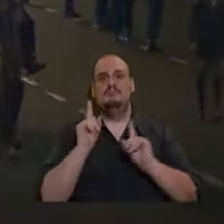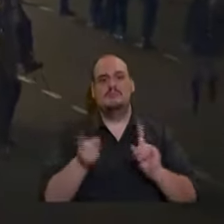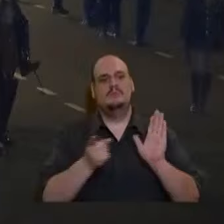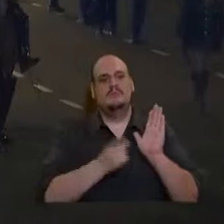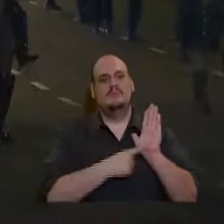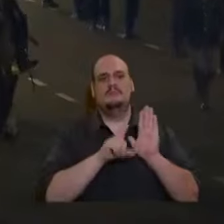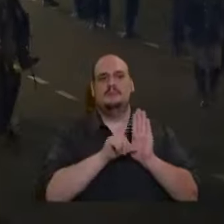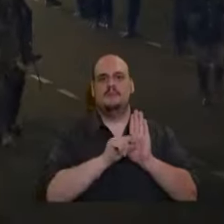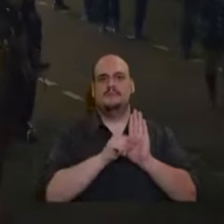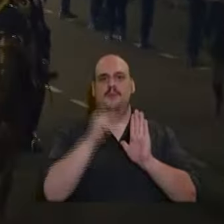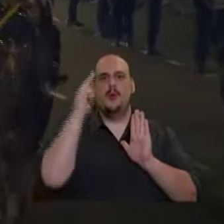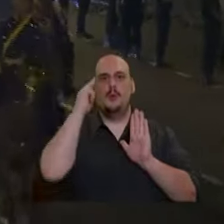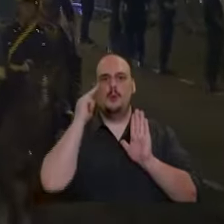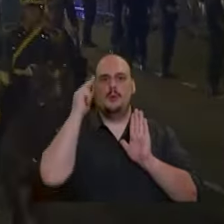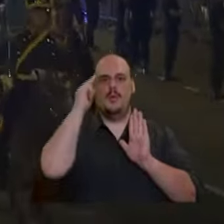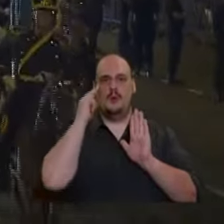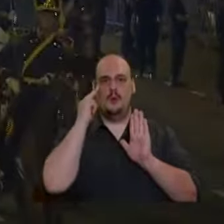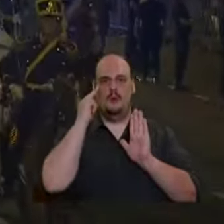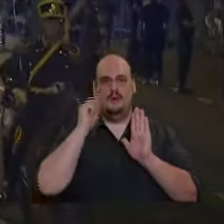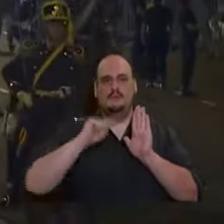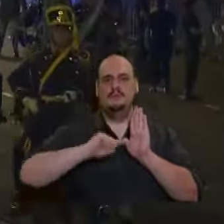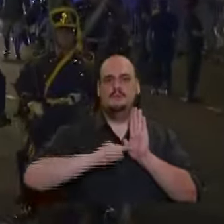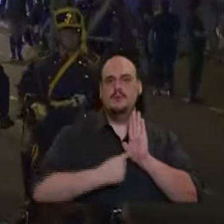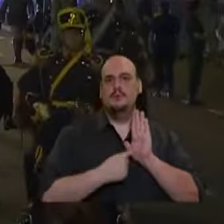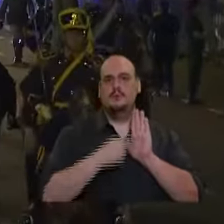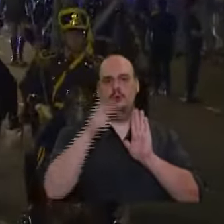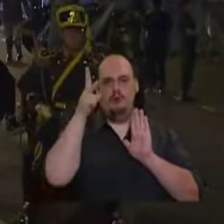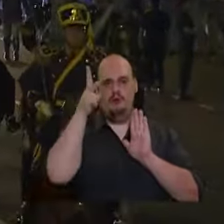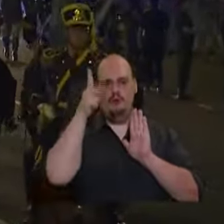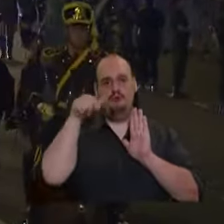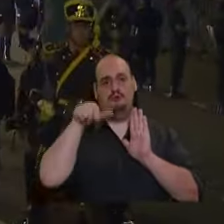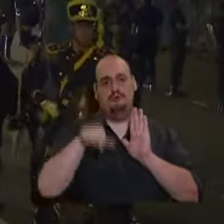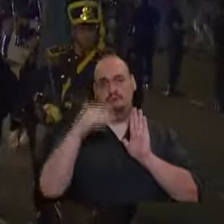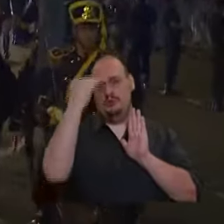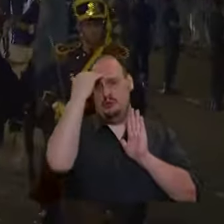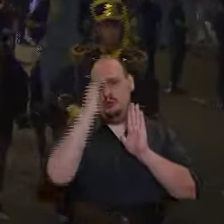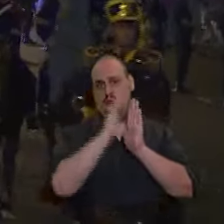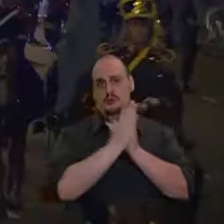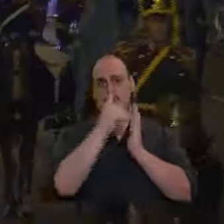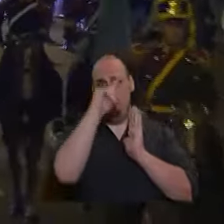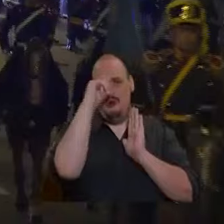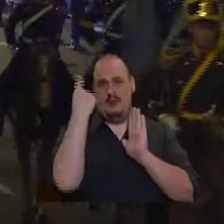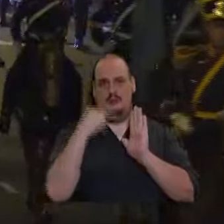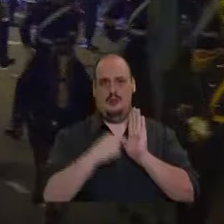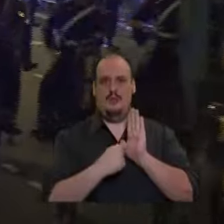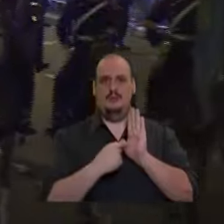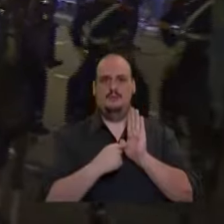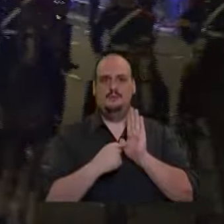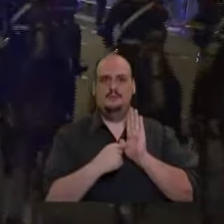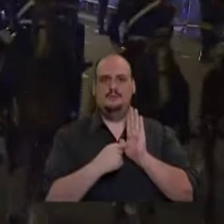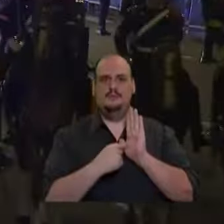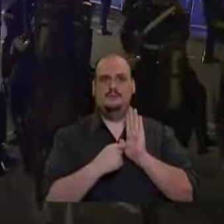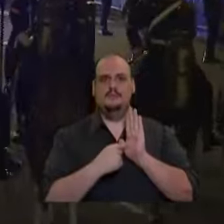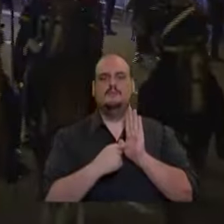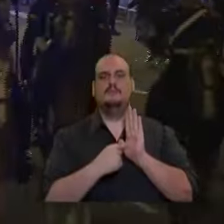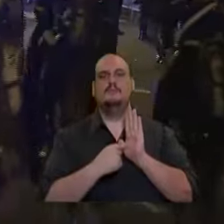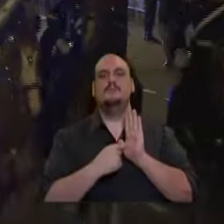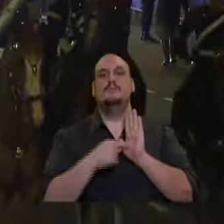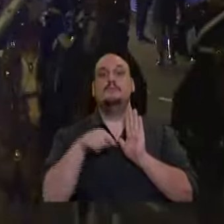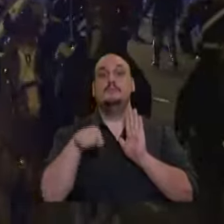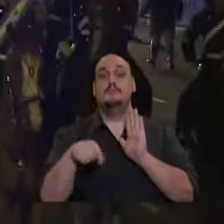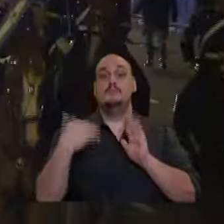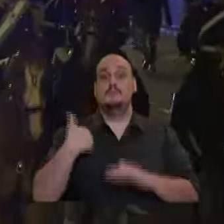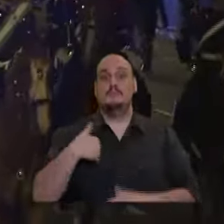el artículo 99, inciso 8, de nuestra Constitución Nacional. En toda la extensión de